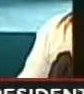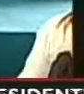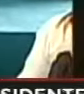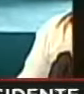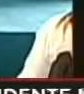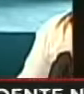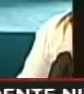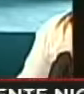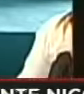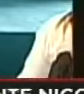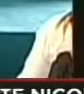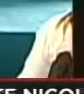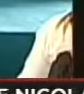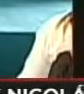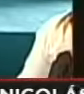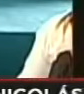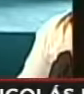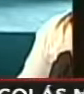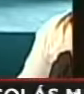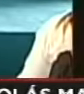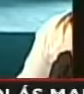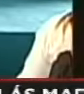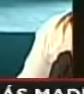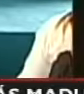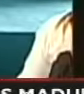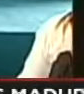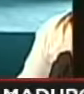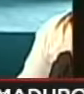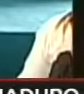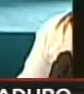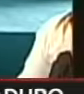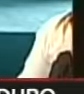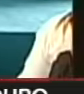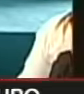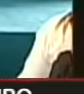Oficial Eleazar Alfonso Vegas Delgado.